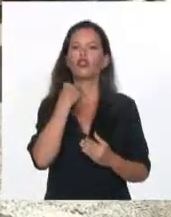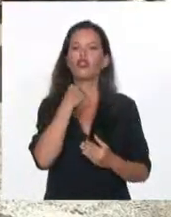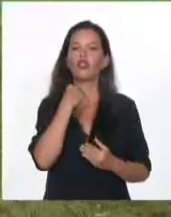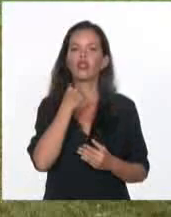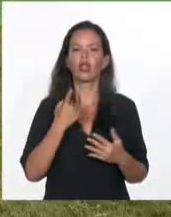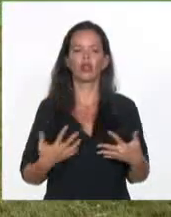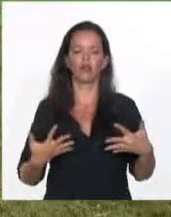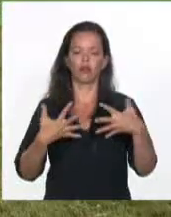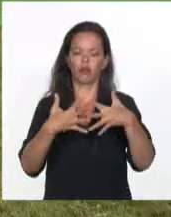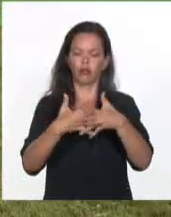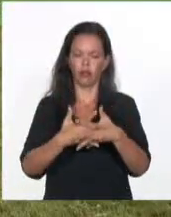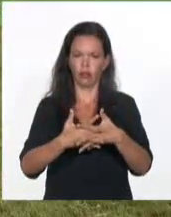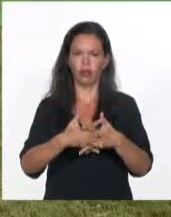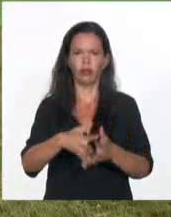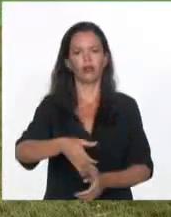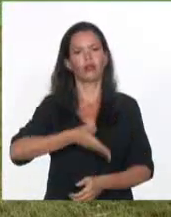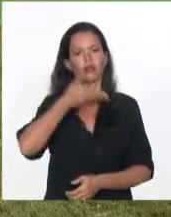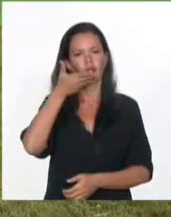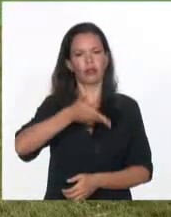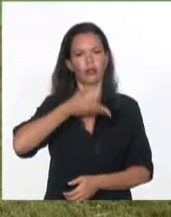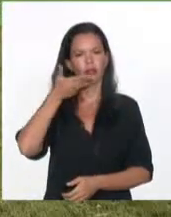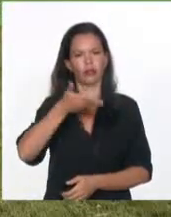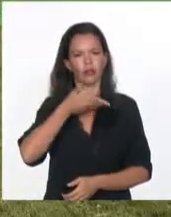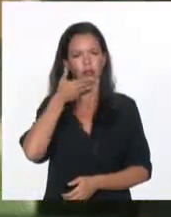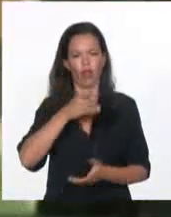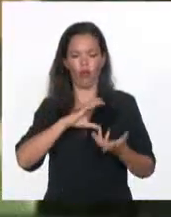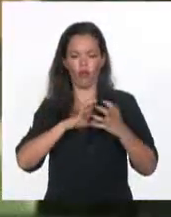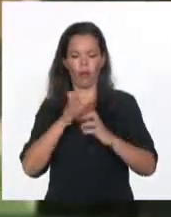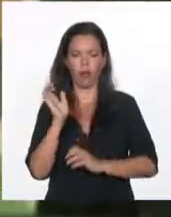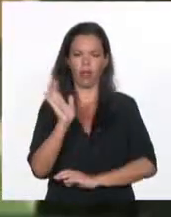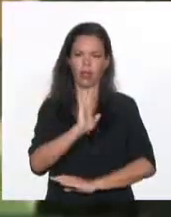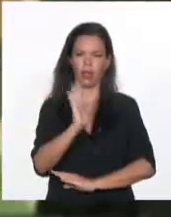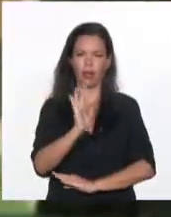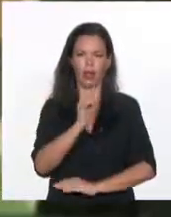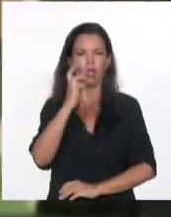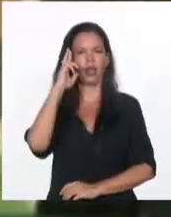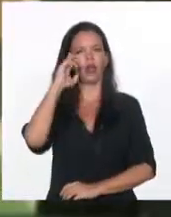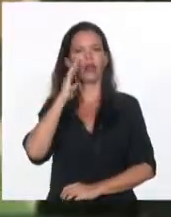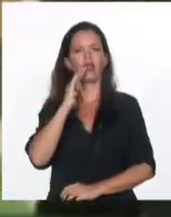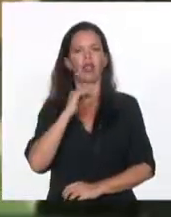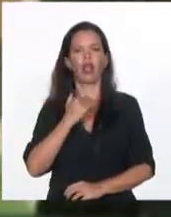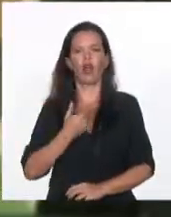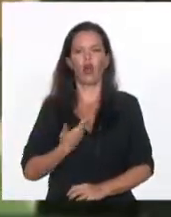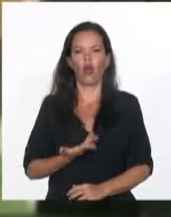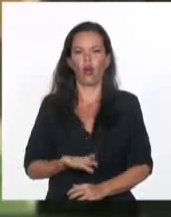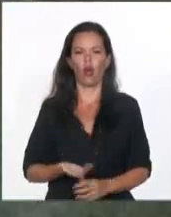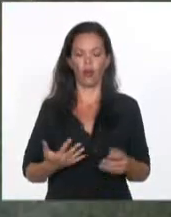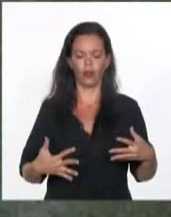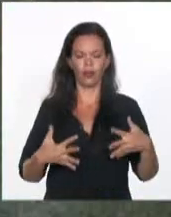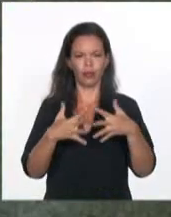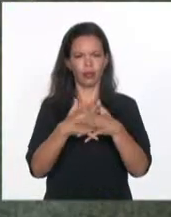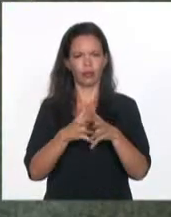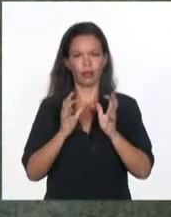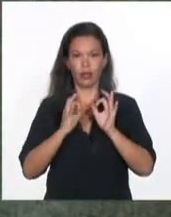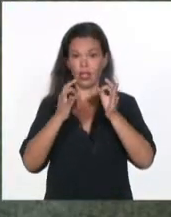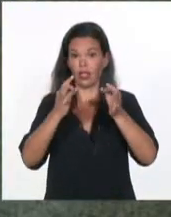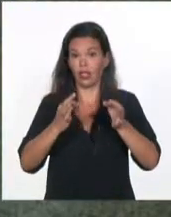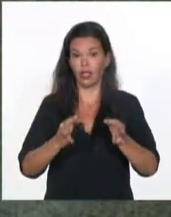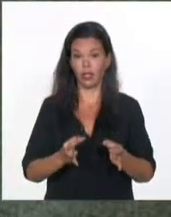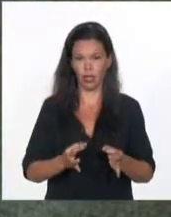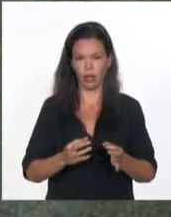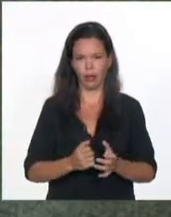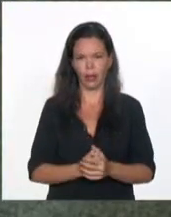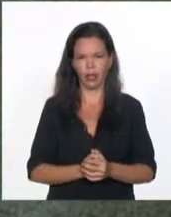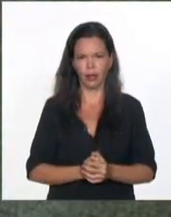ambos, destacó en sus palabras de despedida de duelo la entrañable relación que existió siempre entre el veterano guerrillero rebelde, quien llegó a